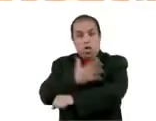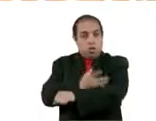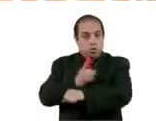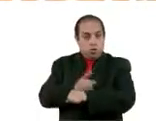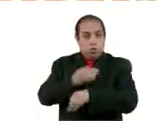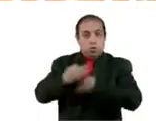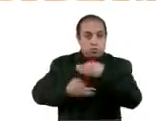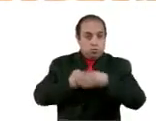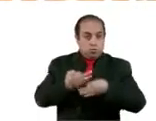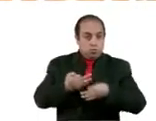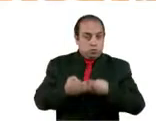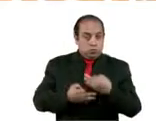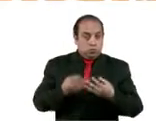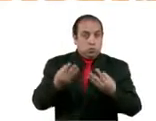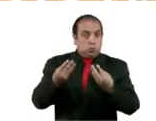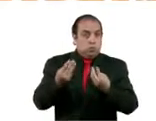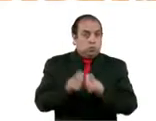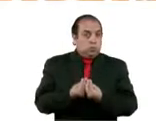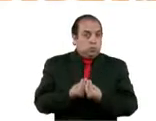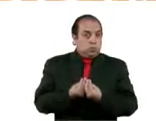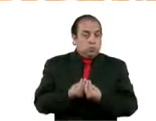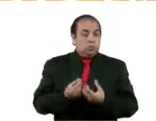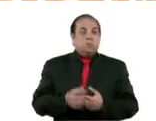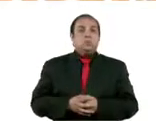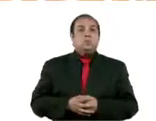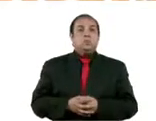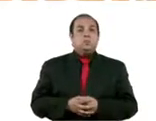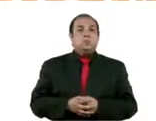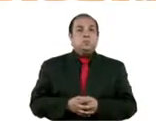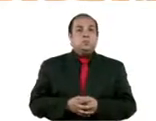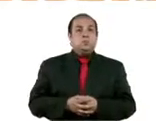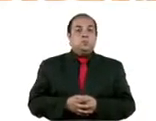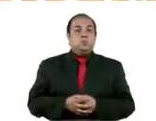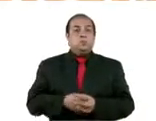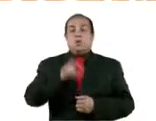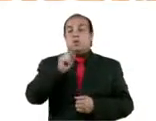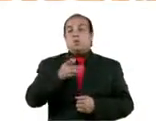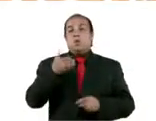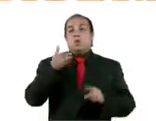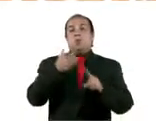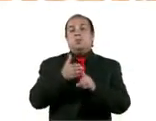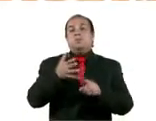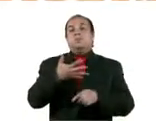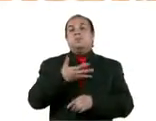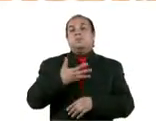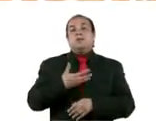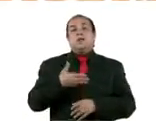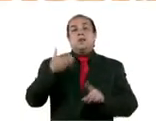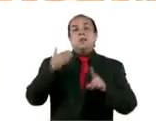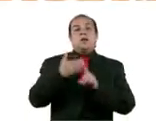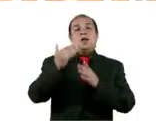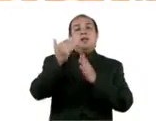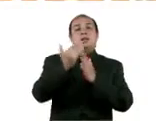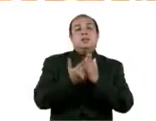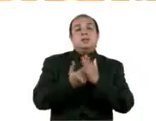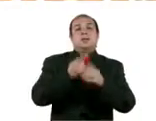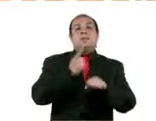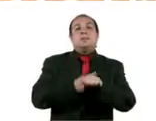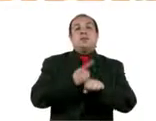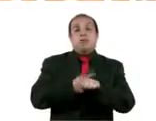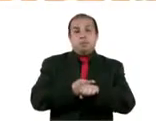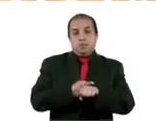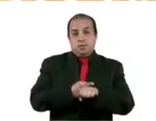donde todos estamos con esta, digamos, meta de disminuir la enfermedad crónica,